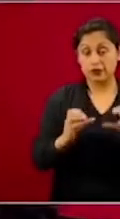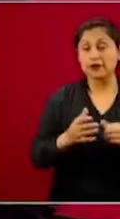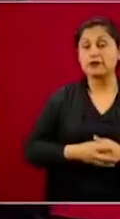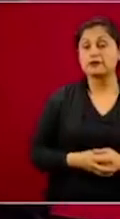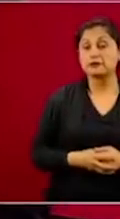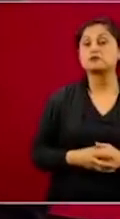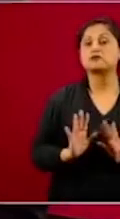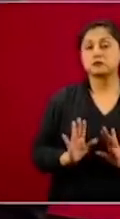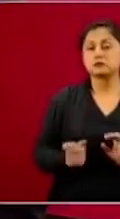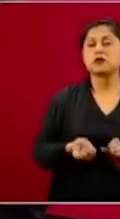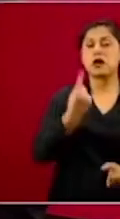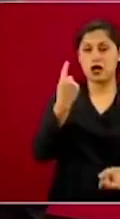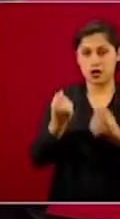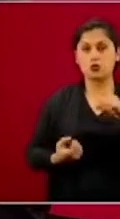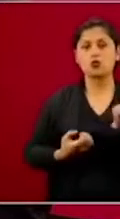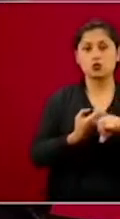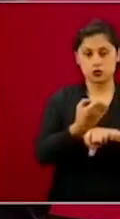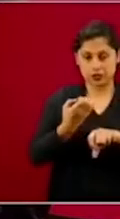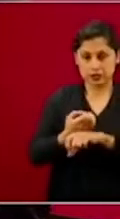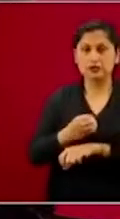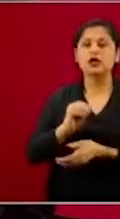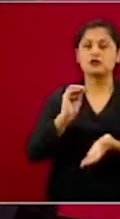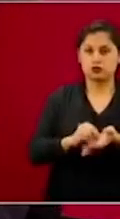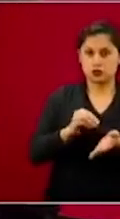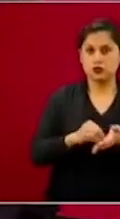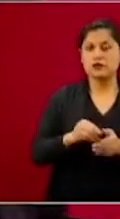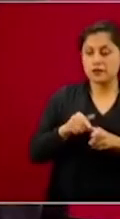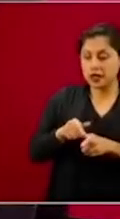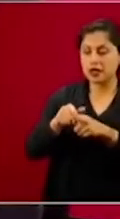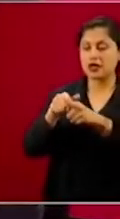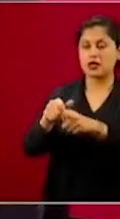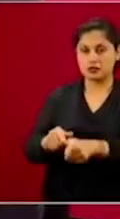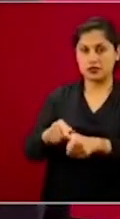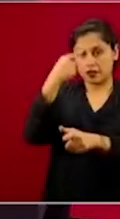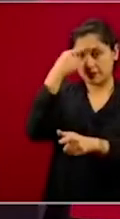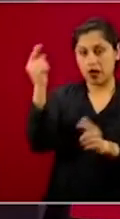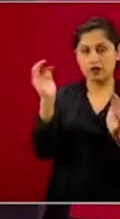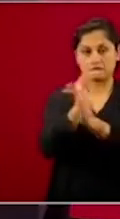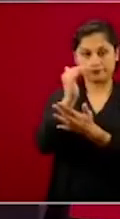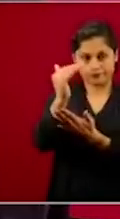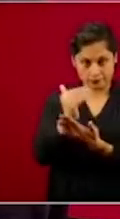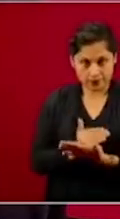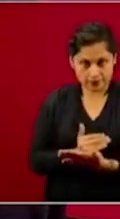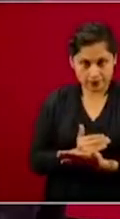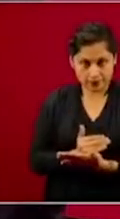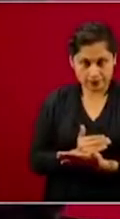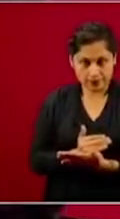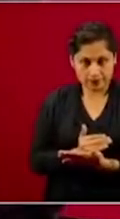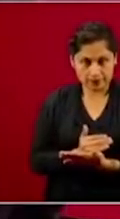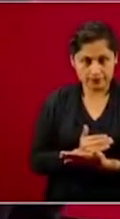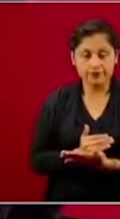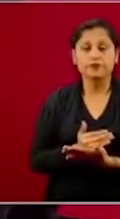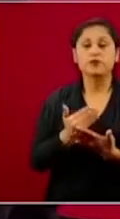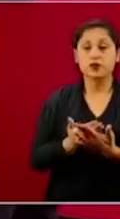se seguirá durante un tiempo definido restringiendo la movilidad en el espacio público, se vuelve un